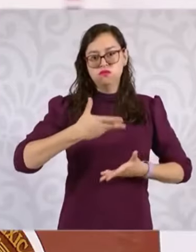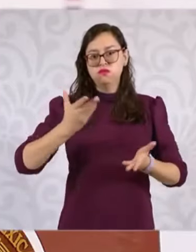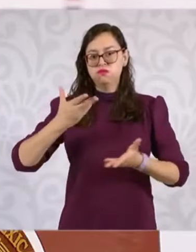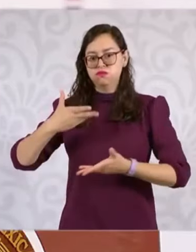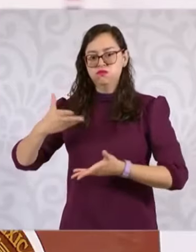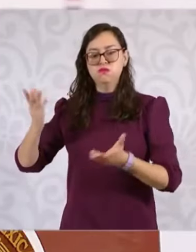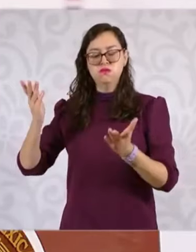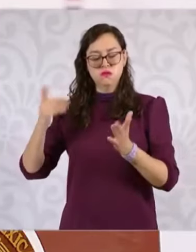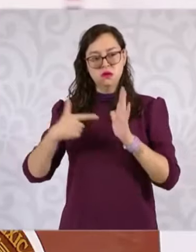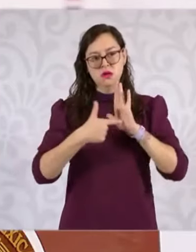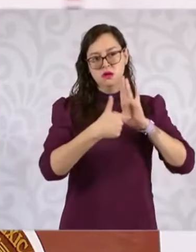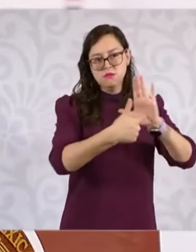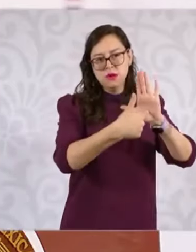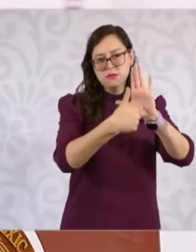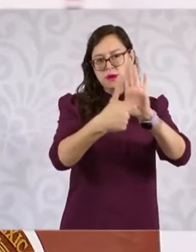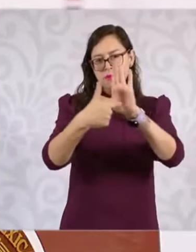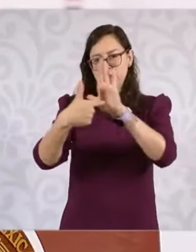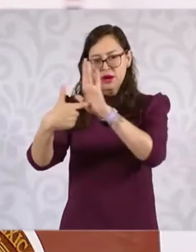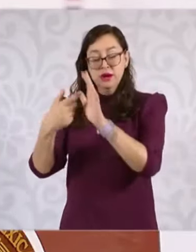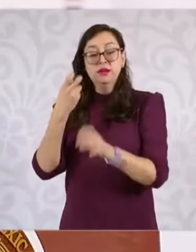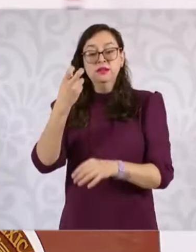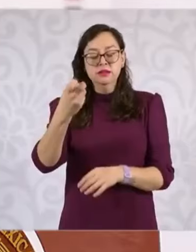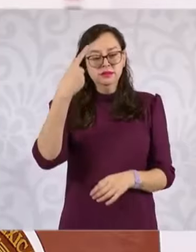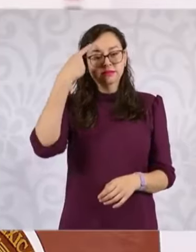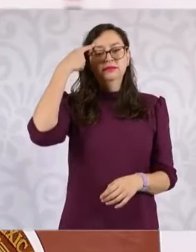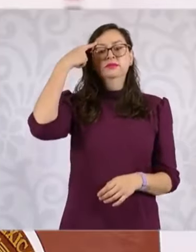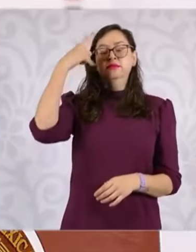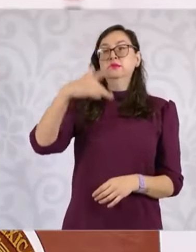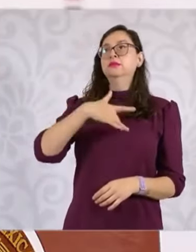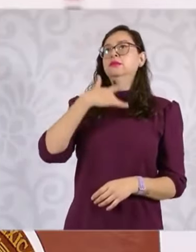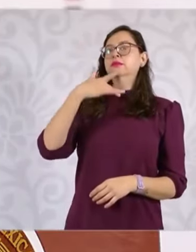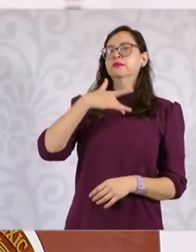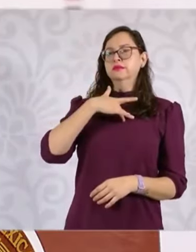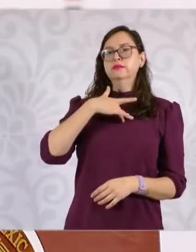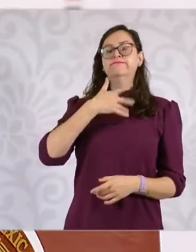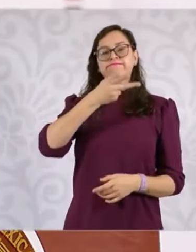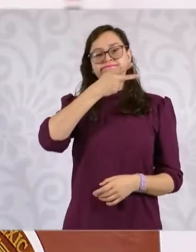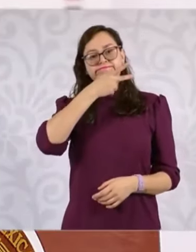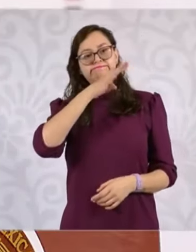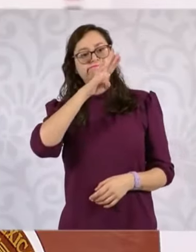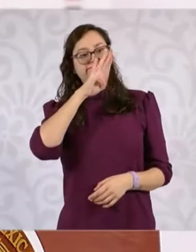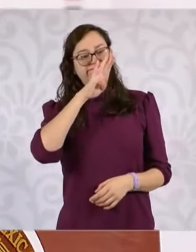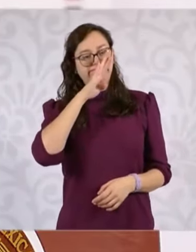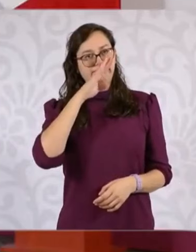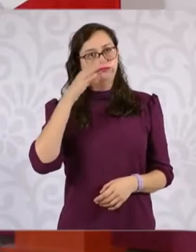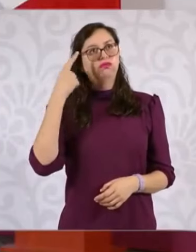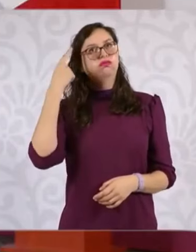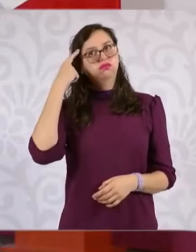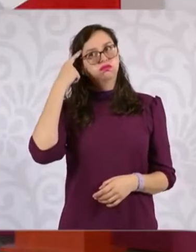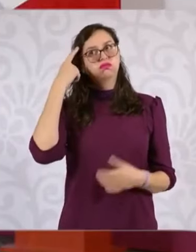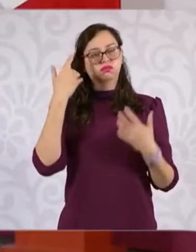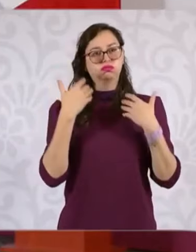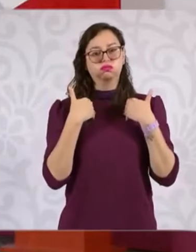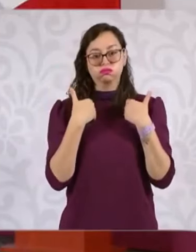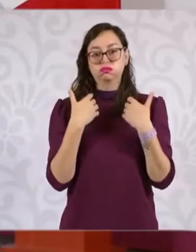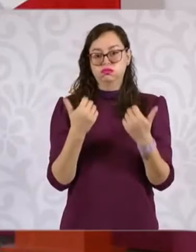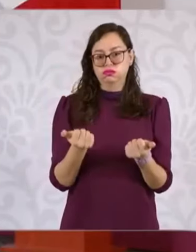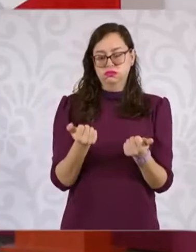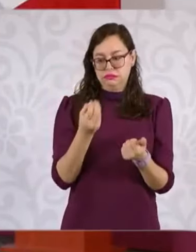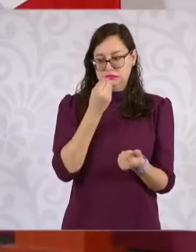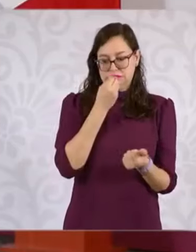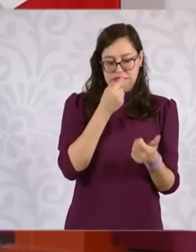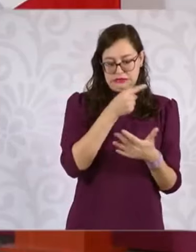apostar a generar conciencia en los maestros, en los padres y madres de familia, en quienes